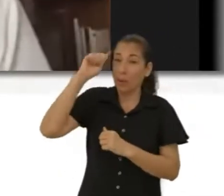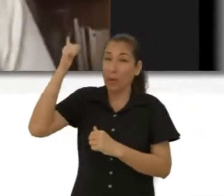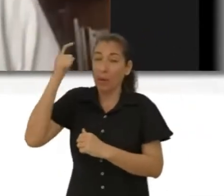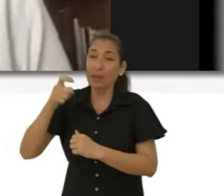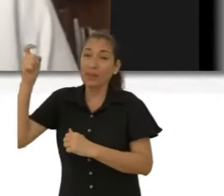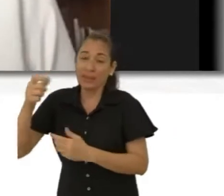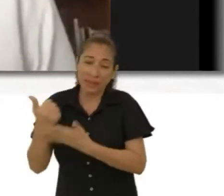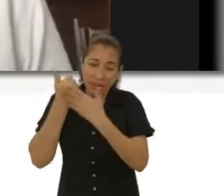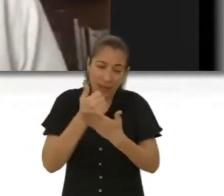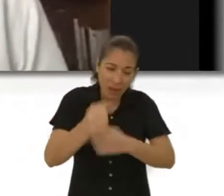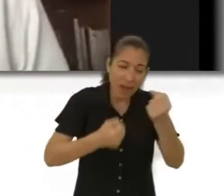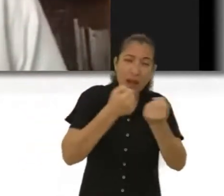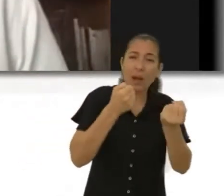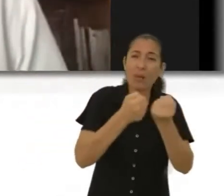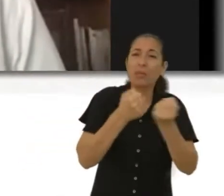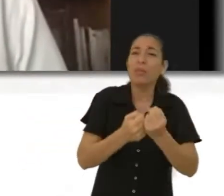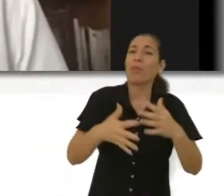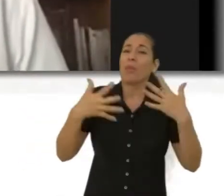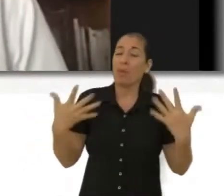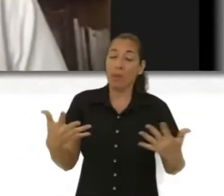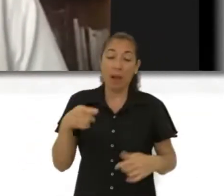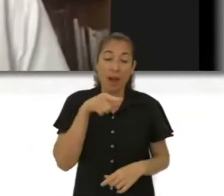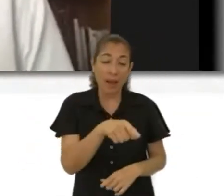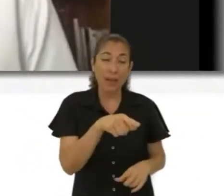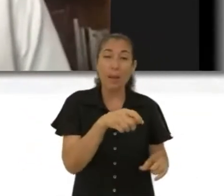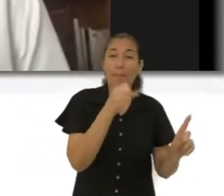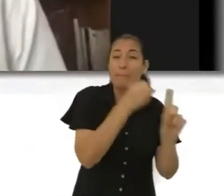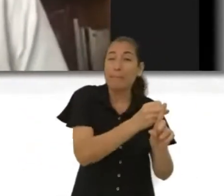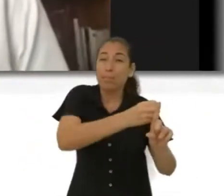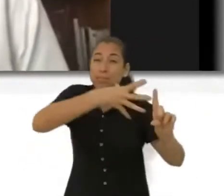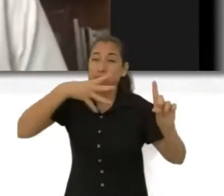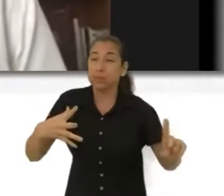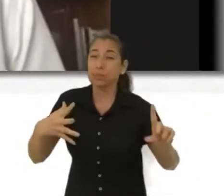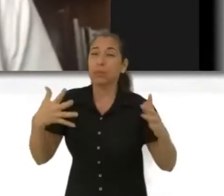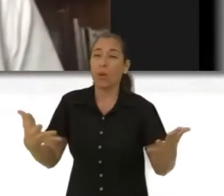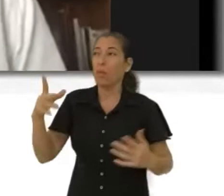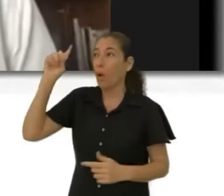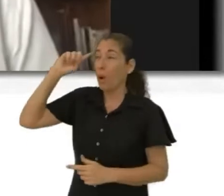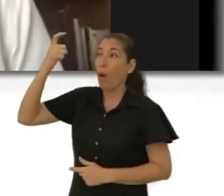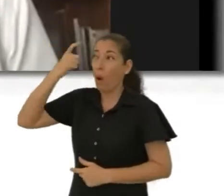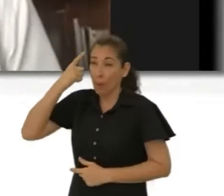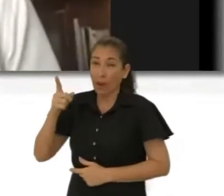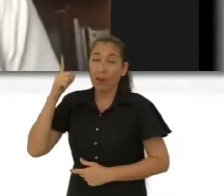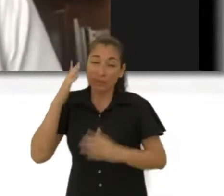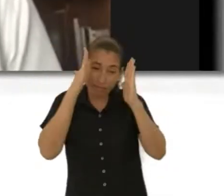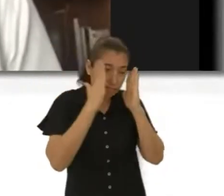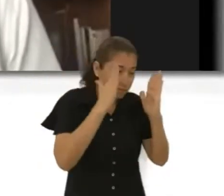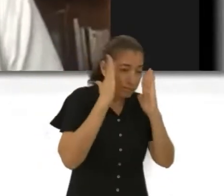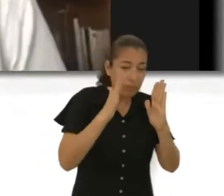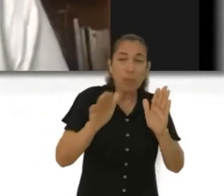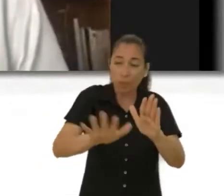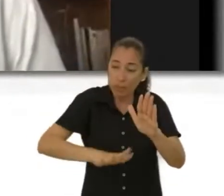tenemos ese impacto tan profundo. Ahí el Estado hace una focalización de la erradicación